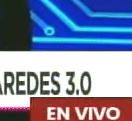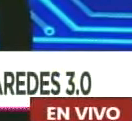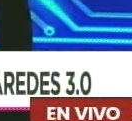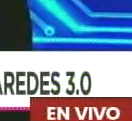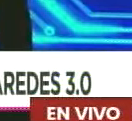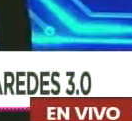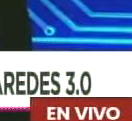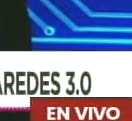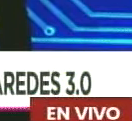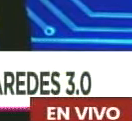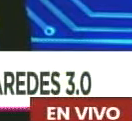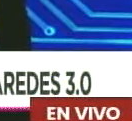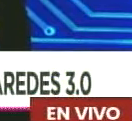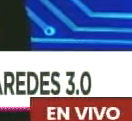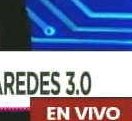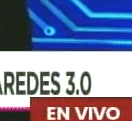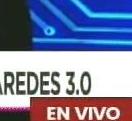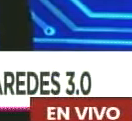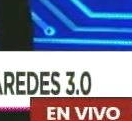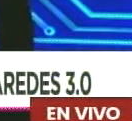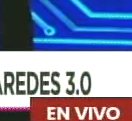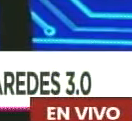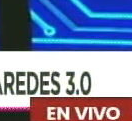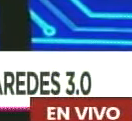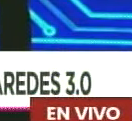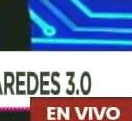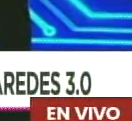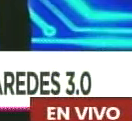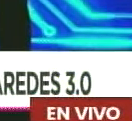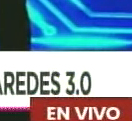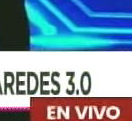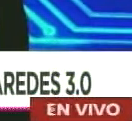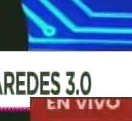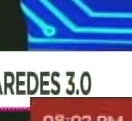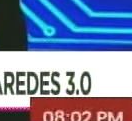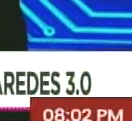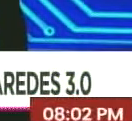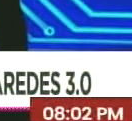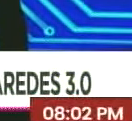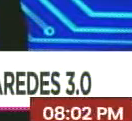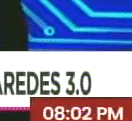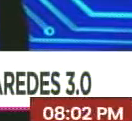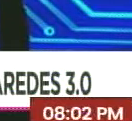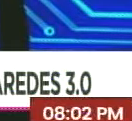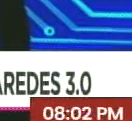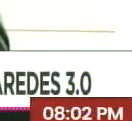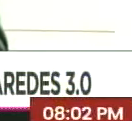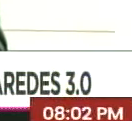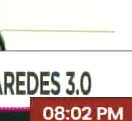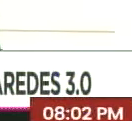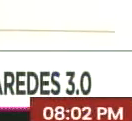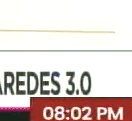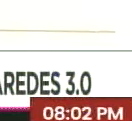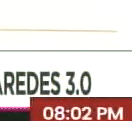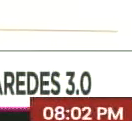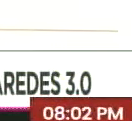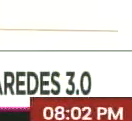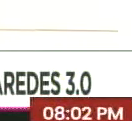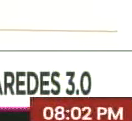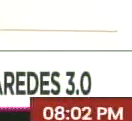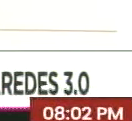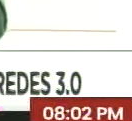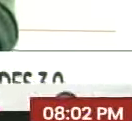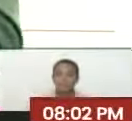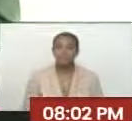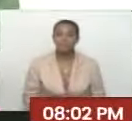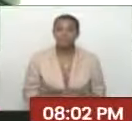son fascistas, fascistas, fascistas. Bueno, no tienen a Milei como líder ahora. Y entonces Milei es el nuevo